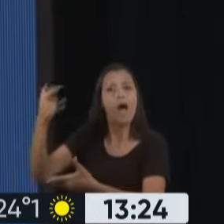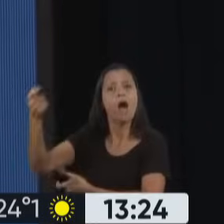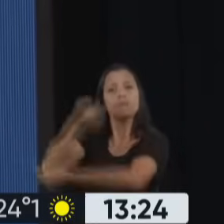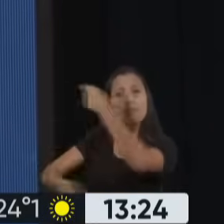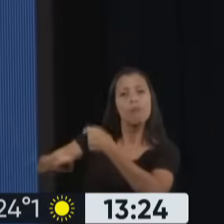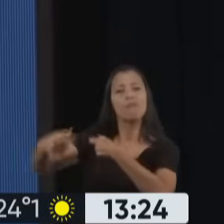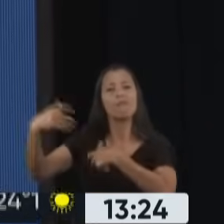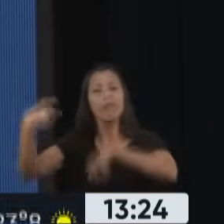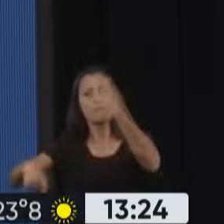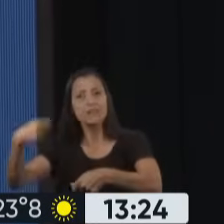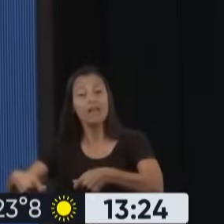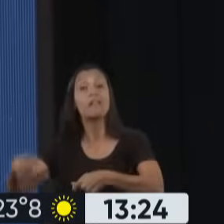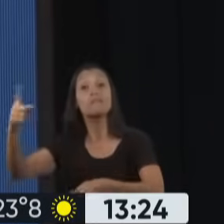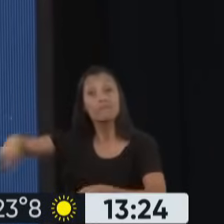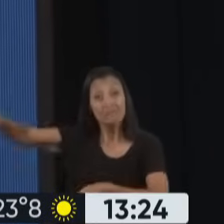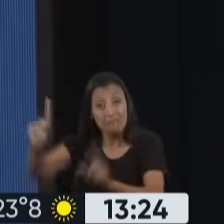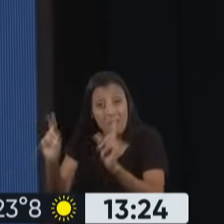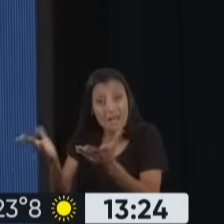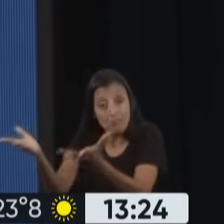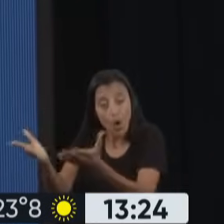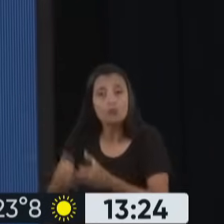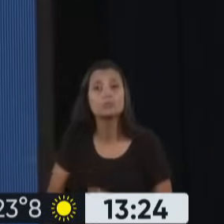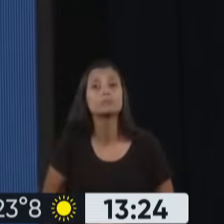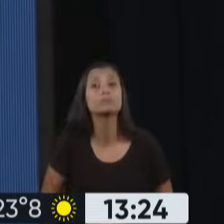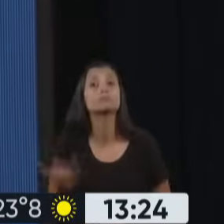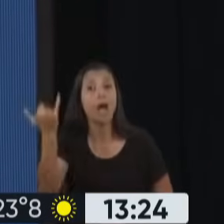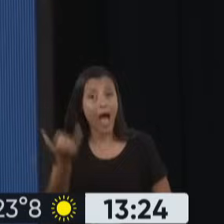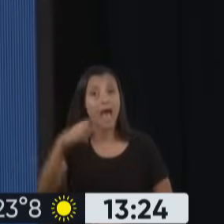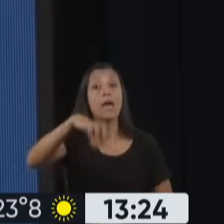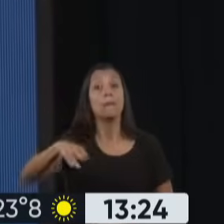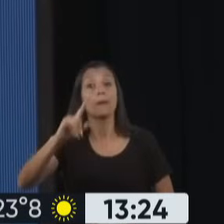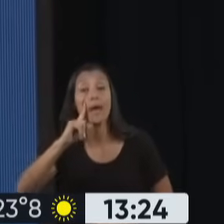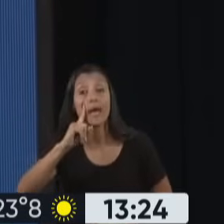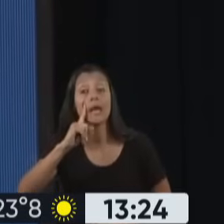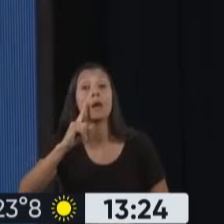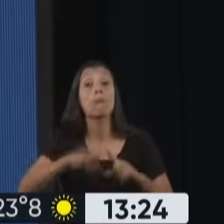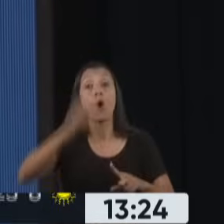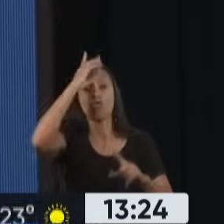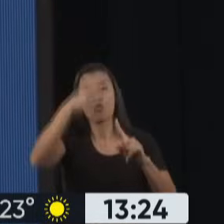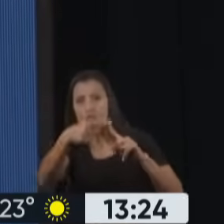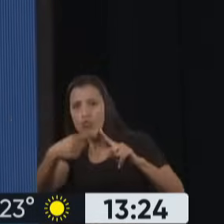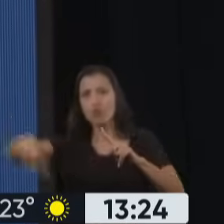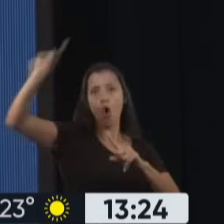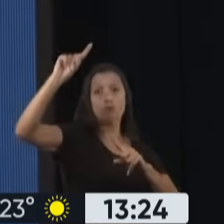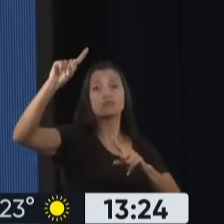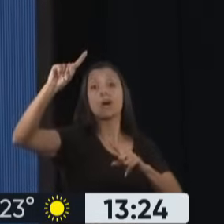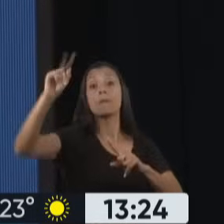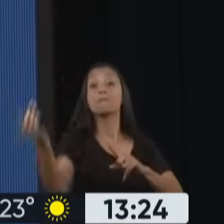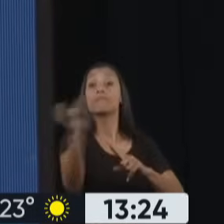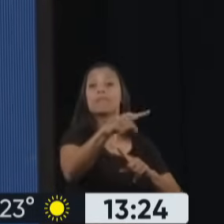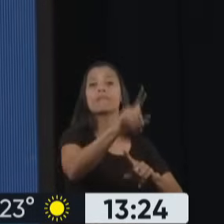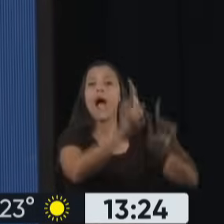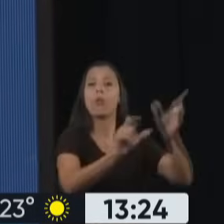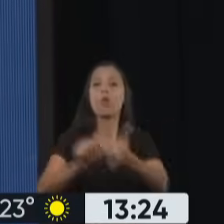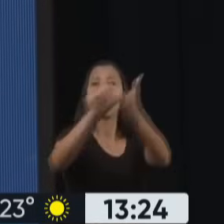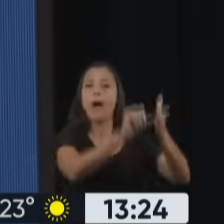que son más libres tienen un PBI per cápita 12 veces mayor que el de los países